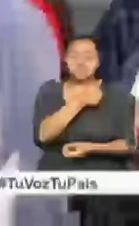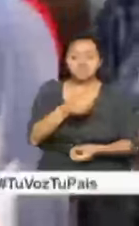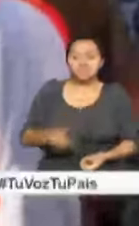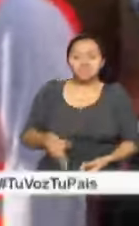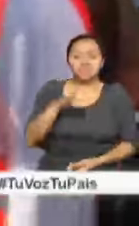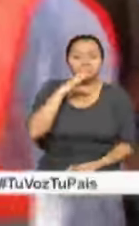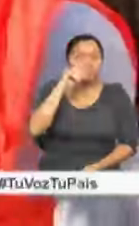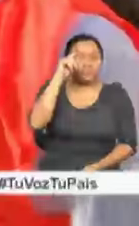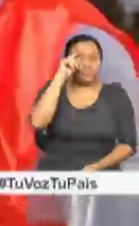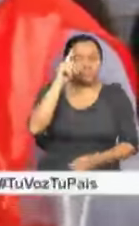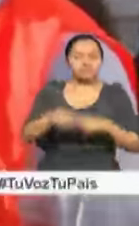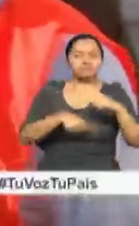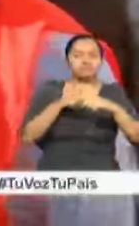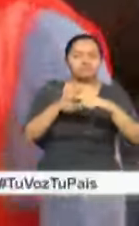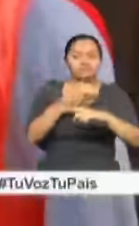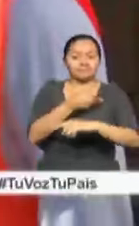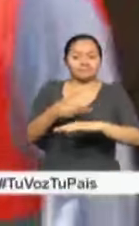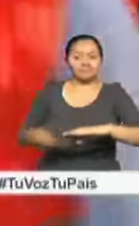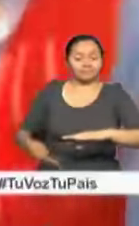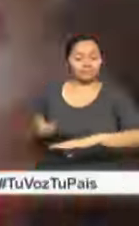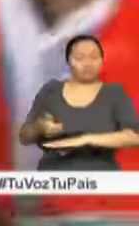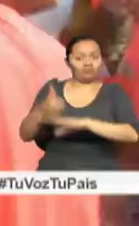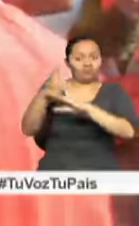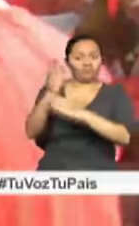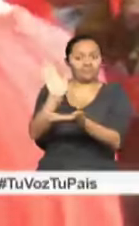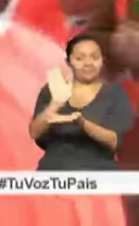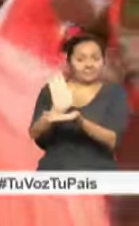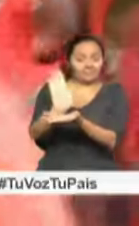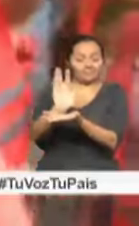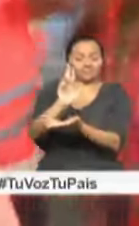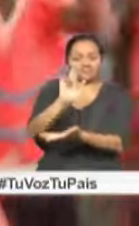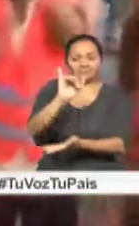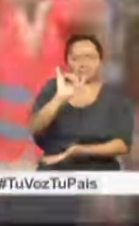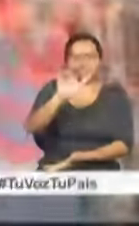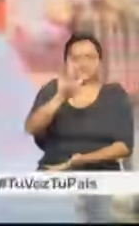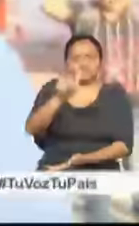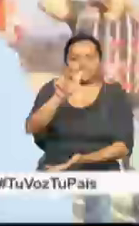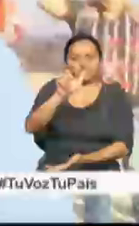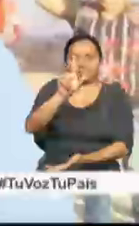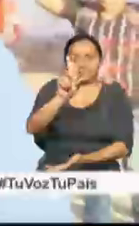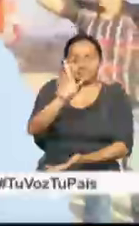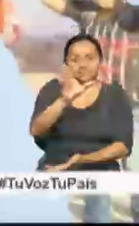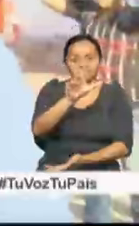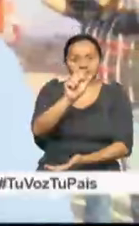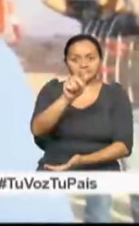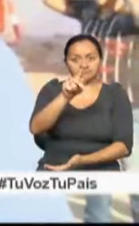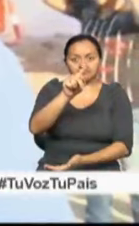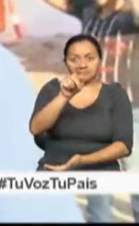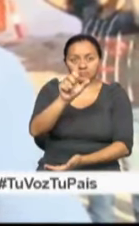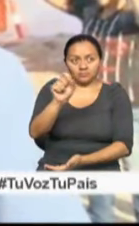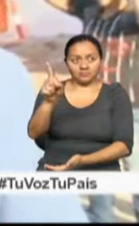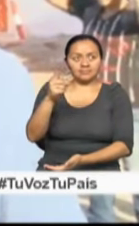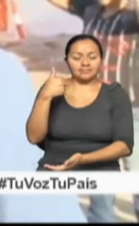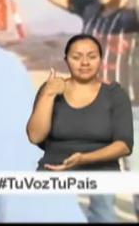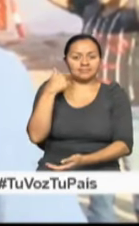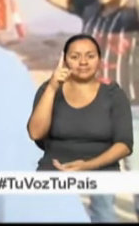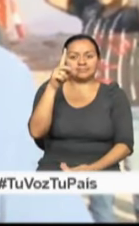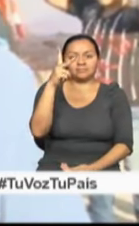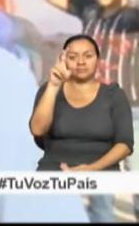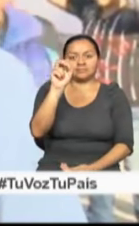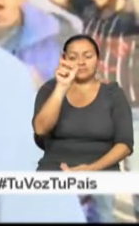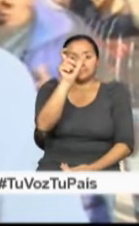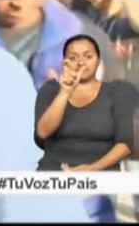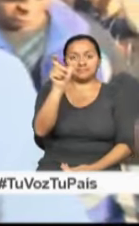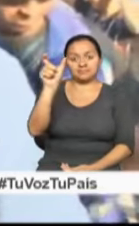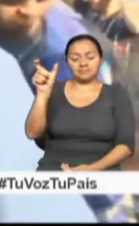Espinosa, recorrieron esta obra que ya presenta un avance del 75%. Con lo cual vamos a contar con aproximadamente 120